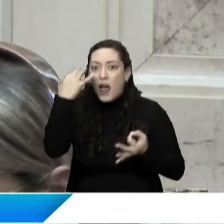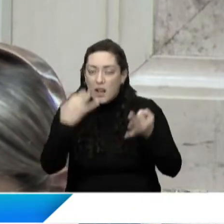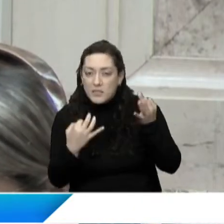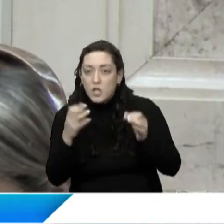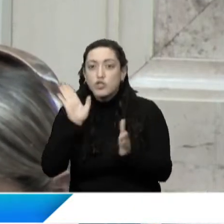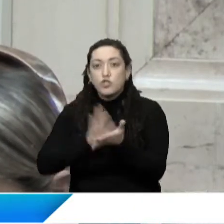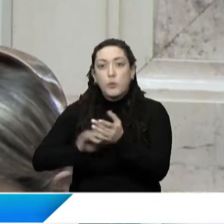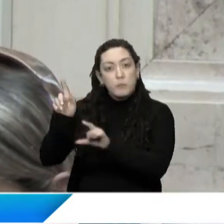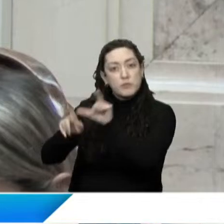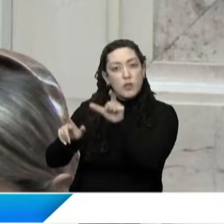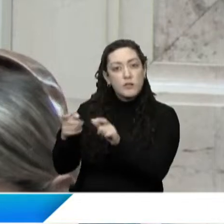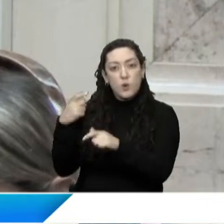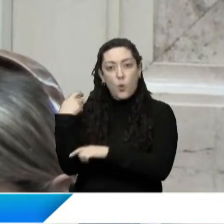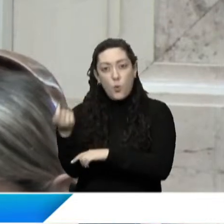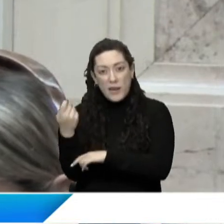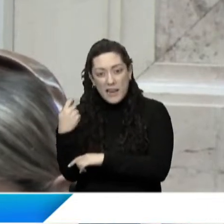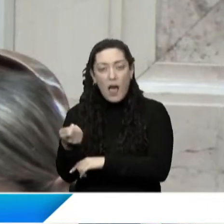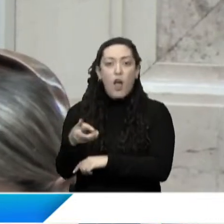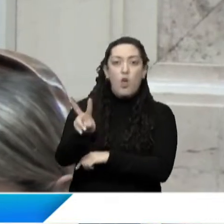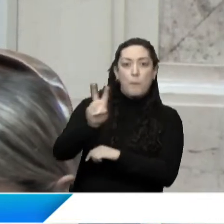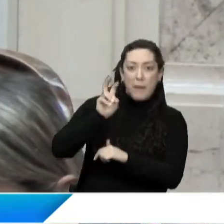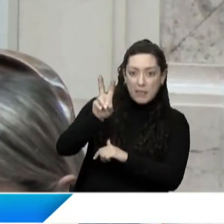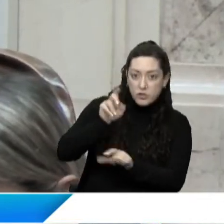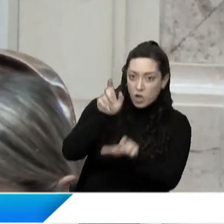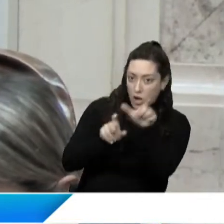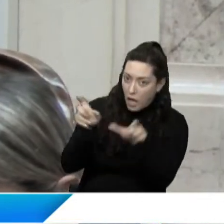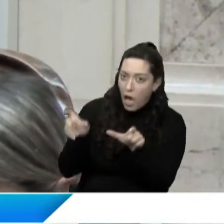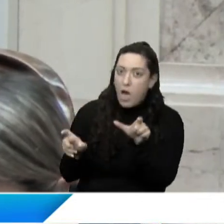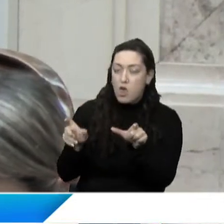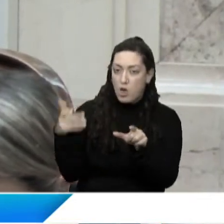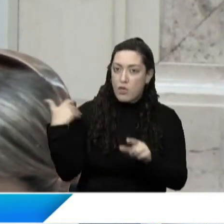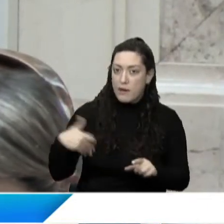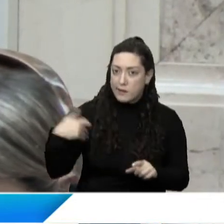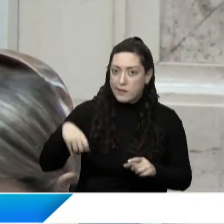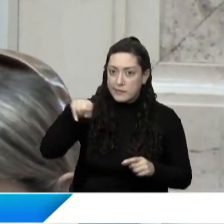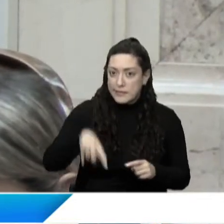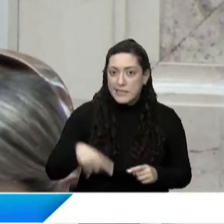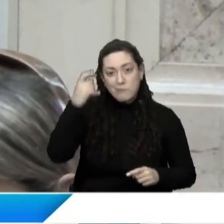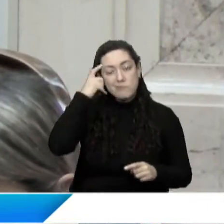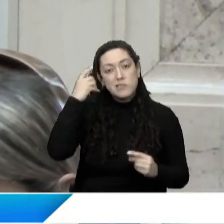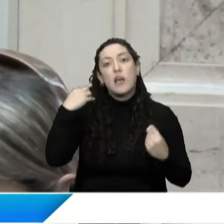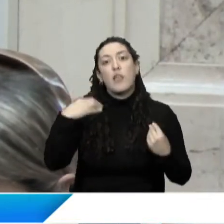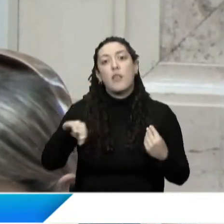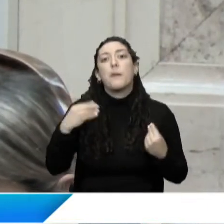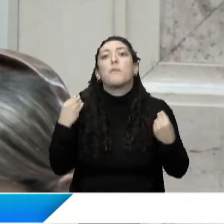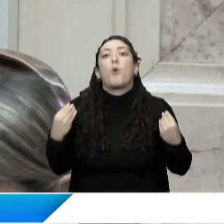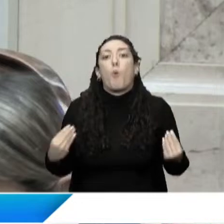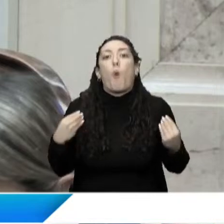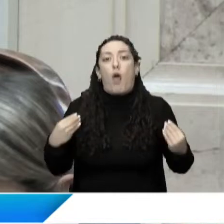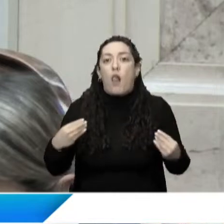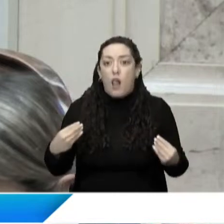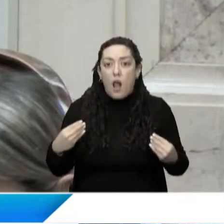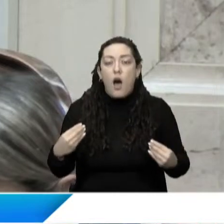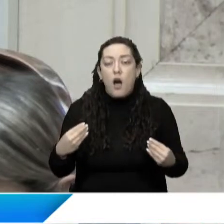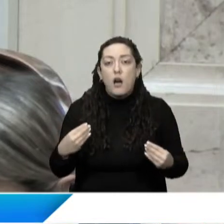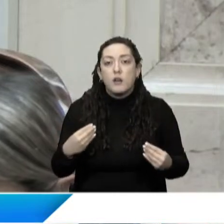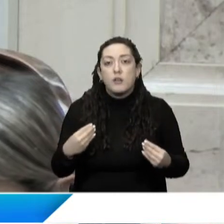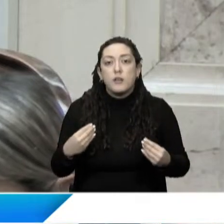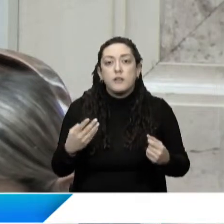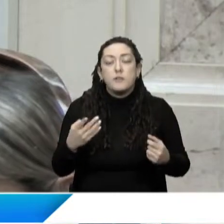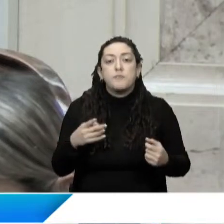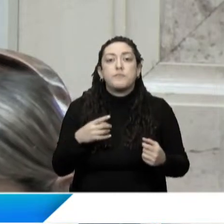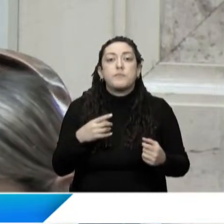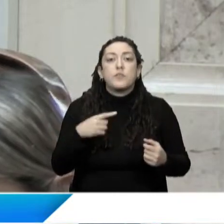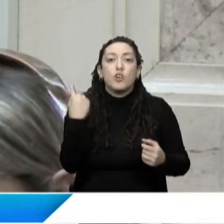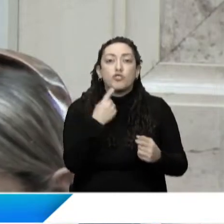y los jubilados, pensionadas y pensionados de la República Argentina, merece no ya un